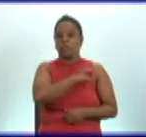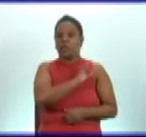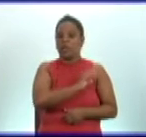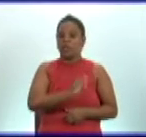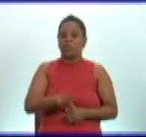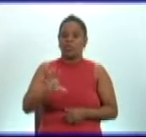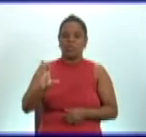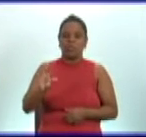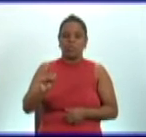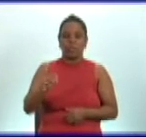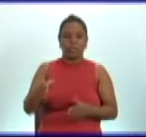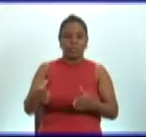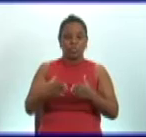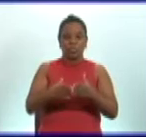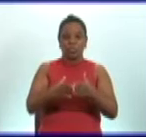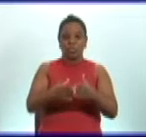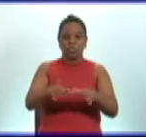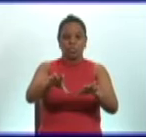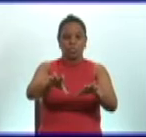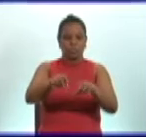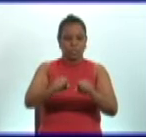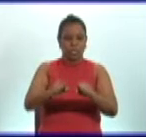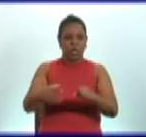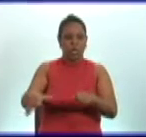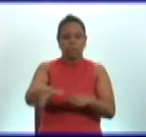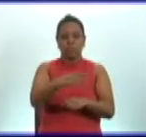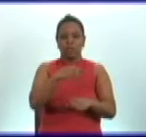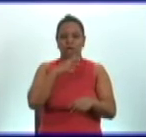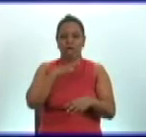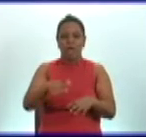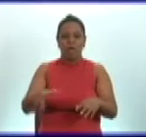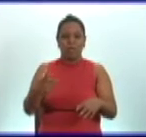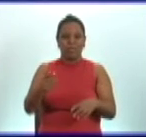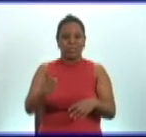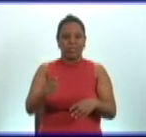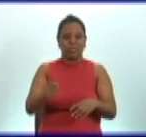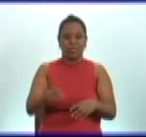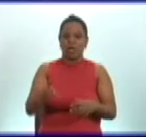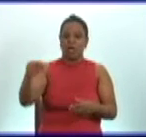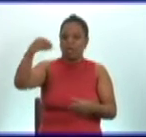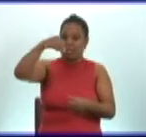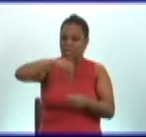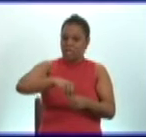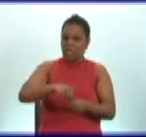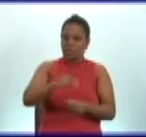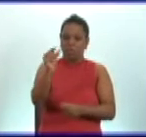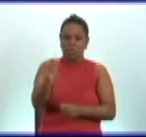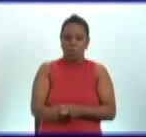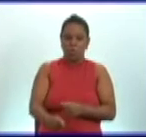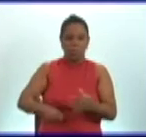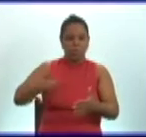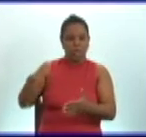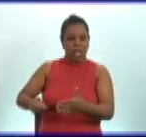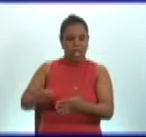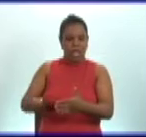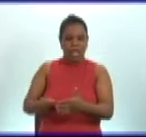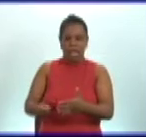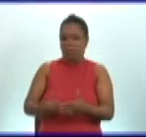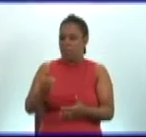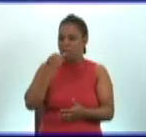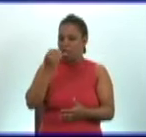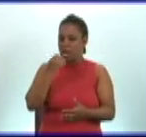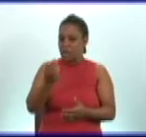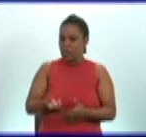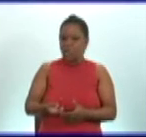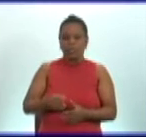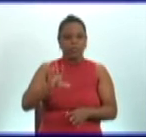todo buque apresado en aguas cercanas a Cuba, cargado de hombres, armas y municiones, se le tratase como